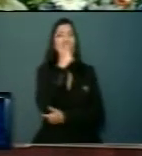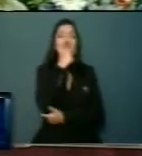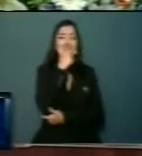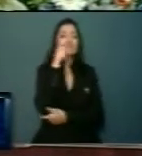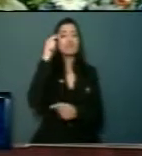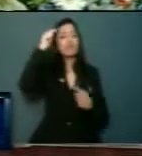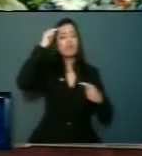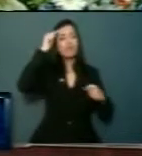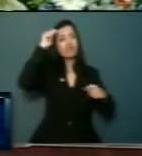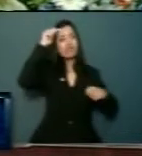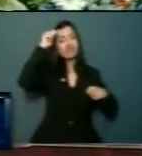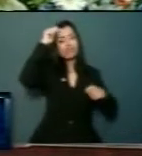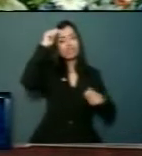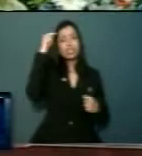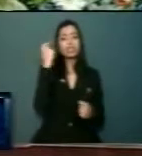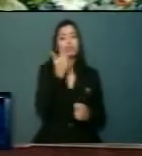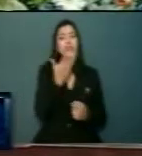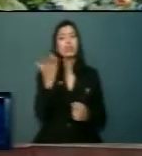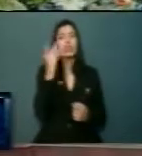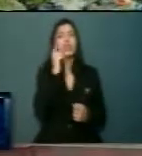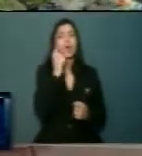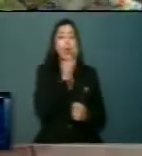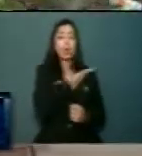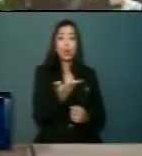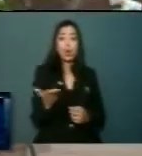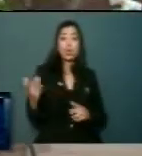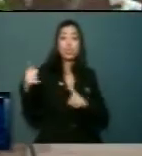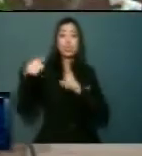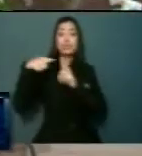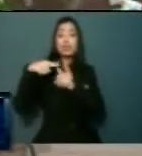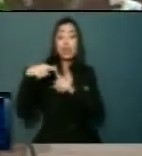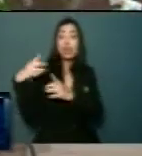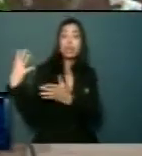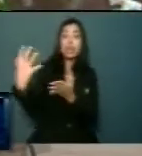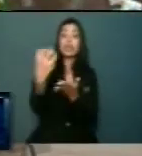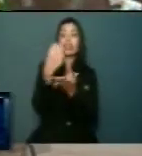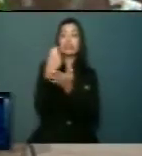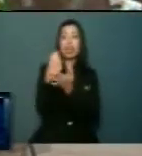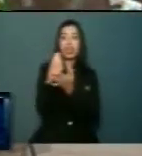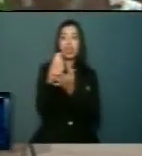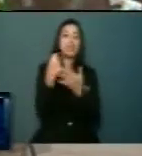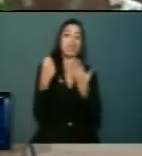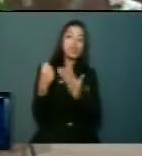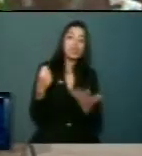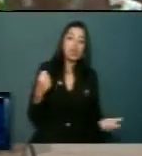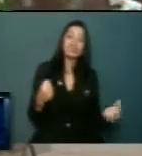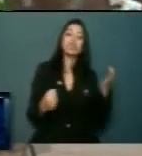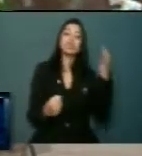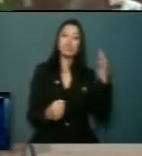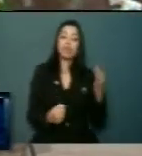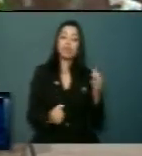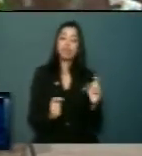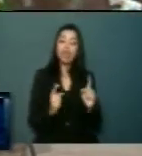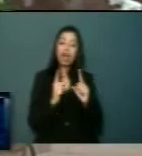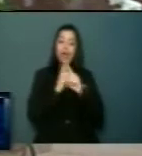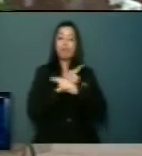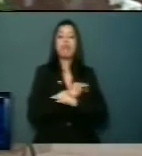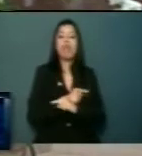espíritu crítico constructivo lo bueno que hemos alcanzado y lo que debemos cambiar o